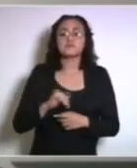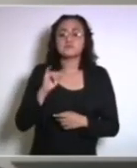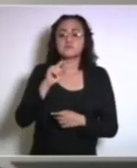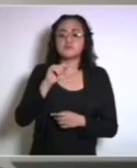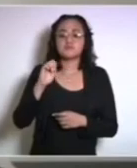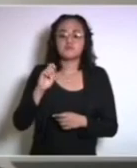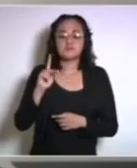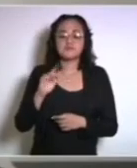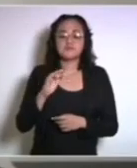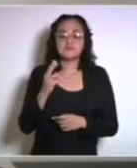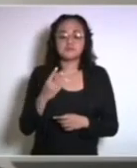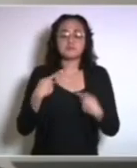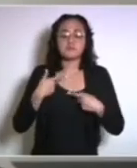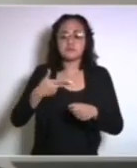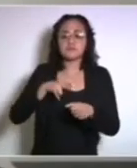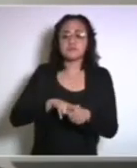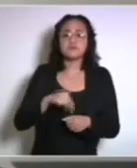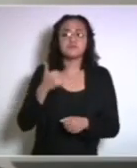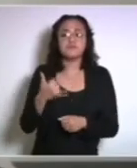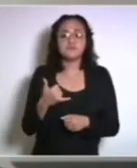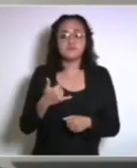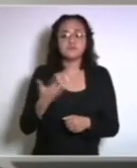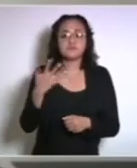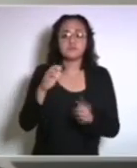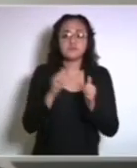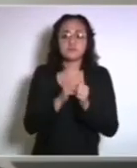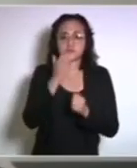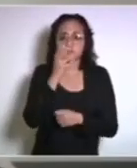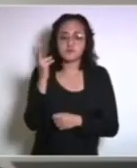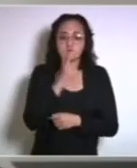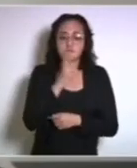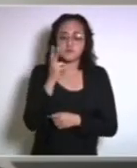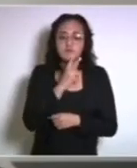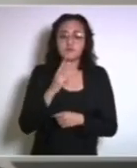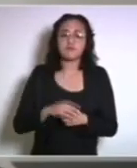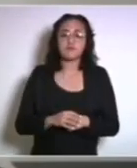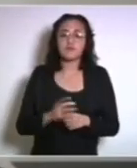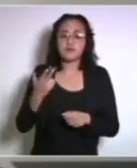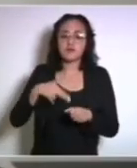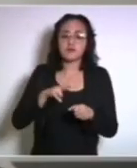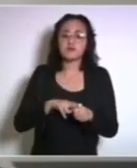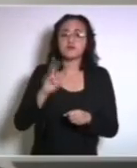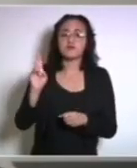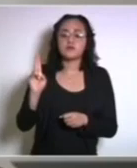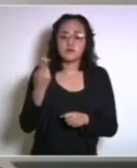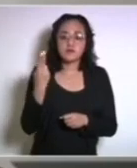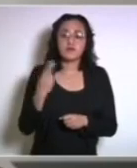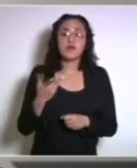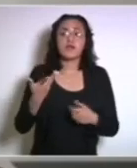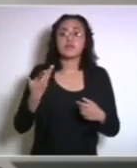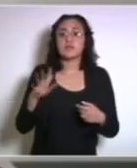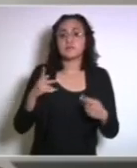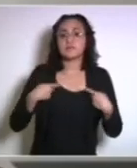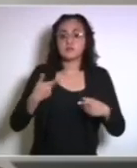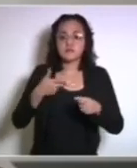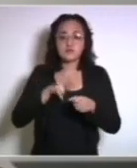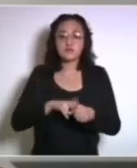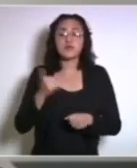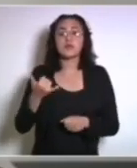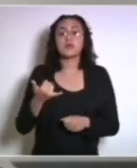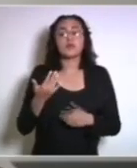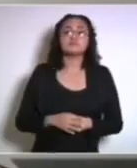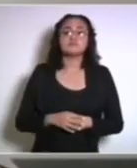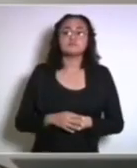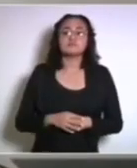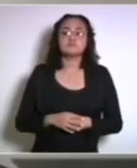ISTEP, 53 pacientes, 10 con ventilación mecánica. Hospital Universitario, 10 pacientes, no